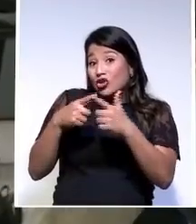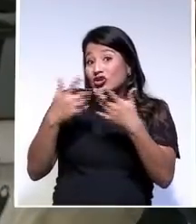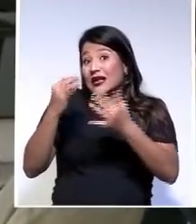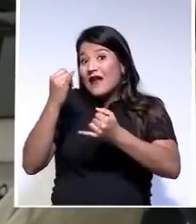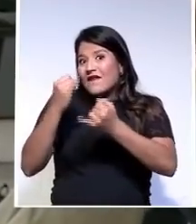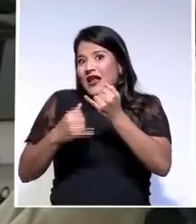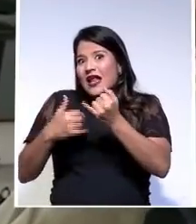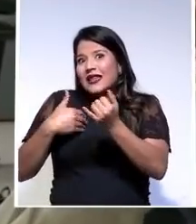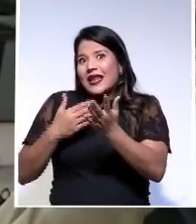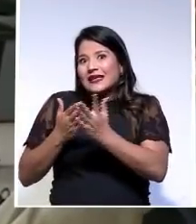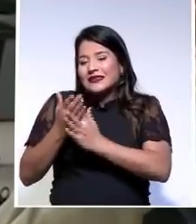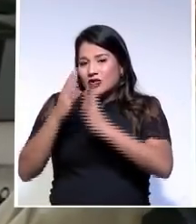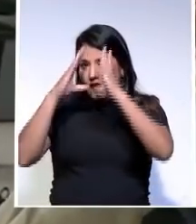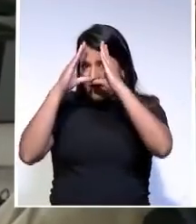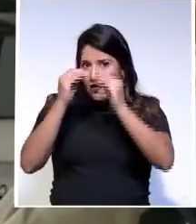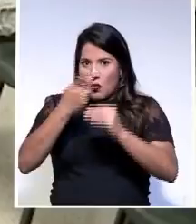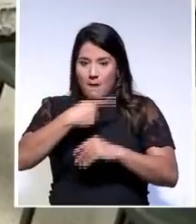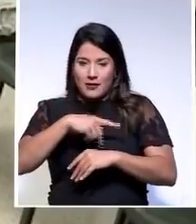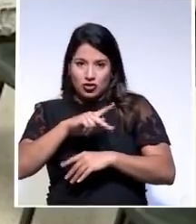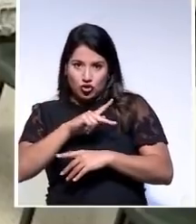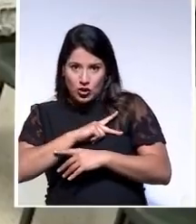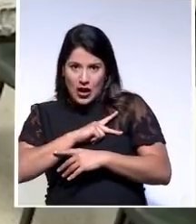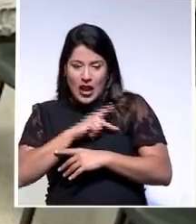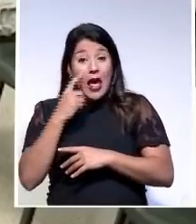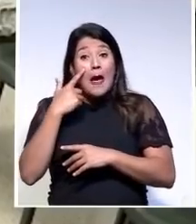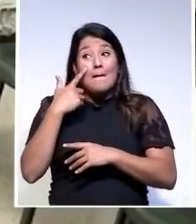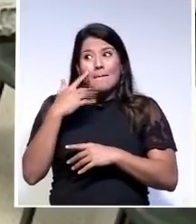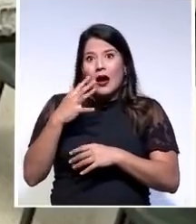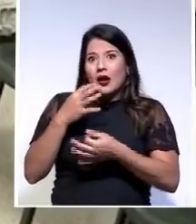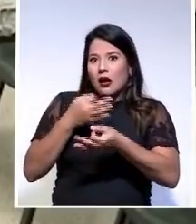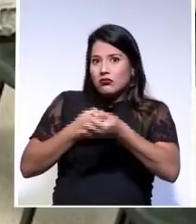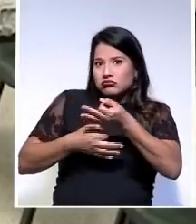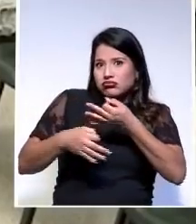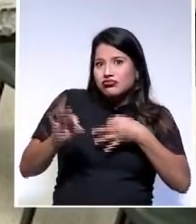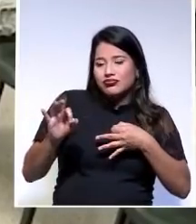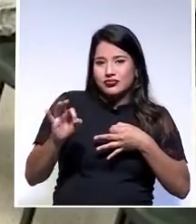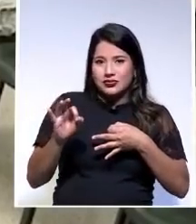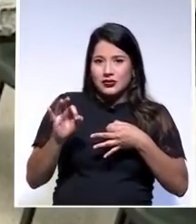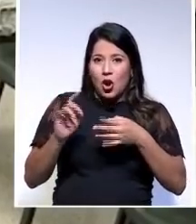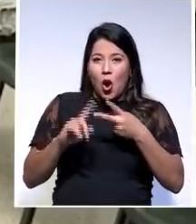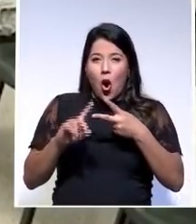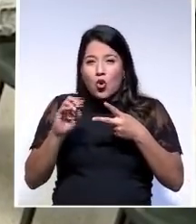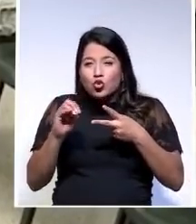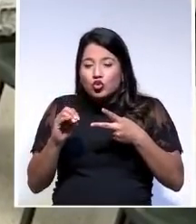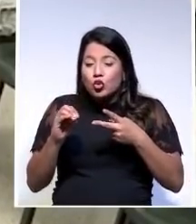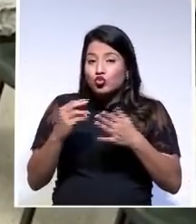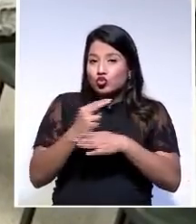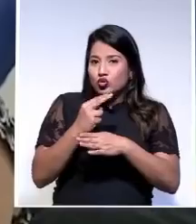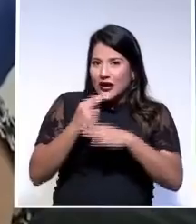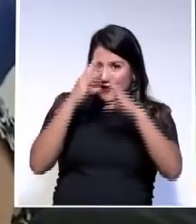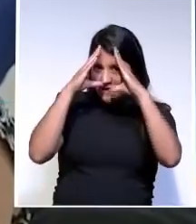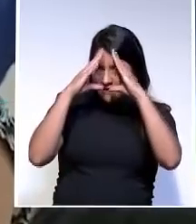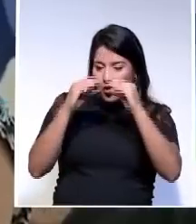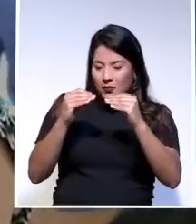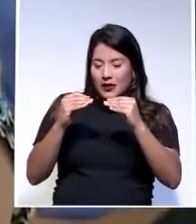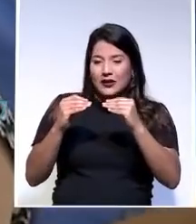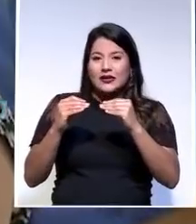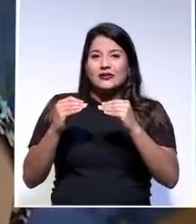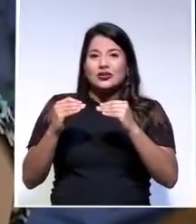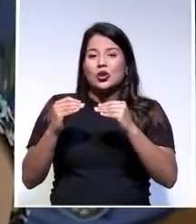información personal, ya sea para suplantar la identidad o para usarla en la verificación a través del dispositivo que suelen solicitar